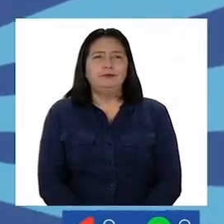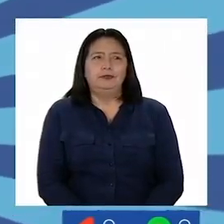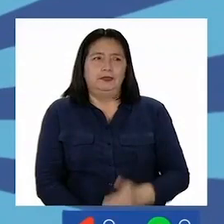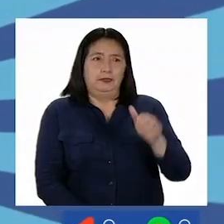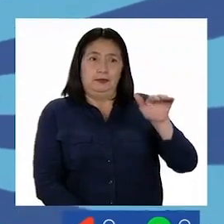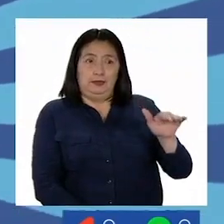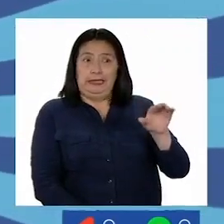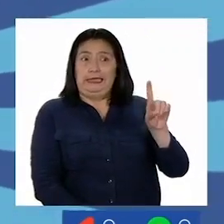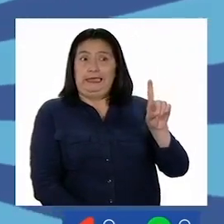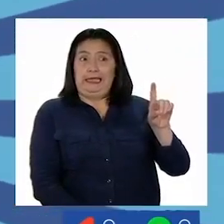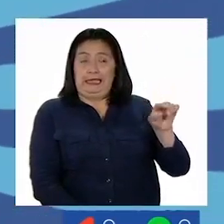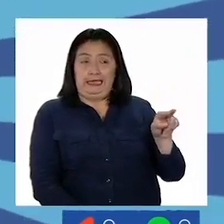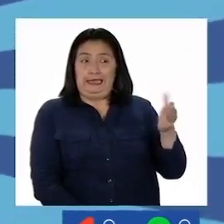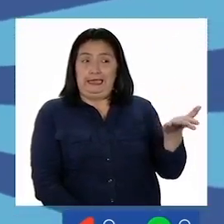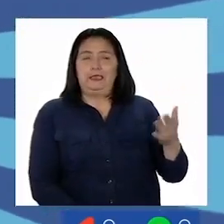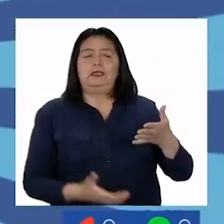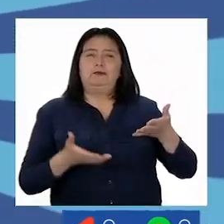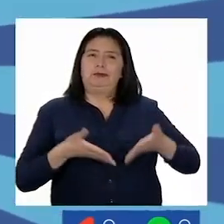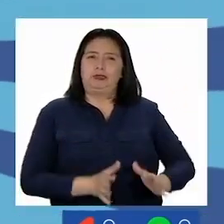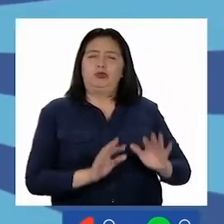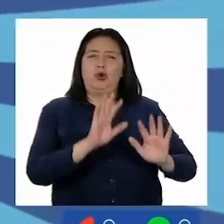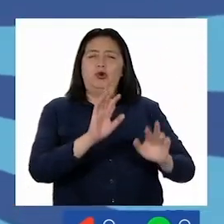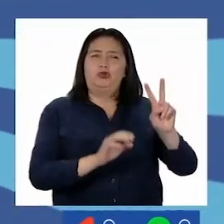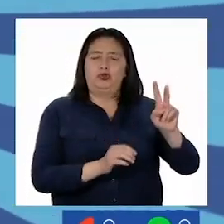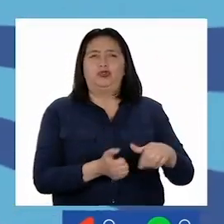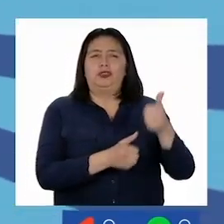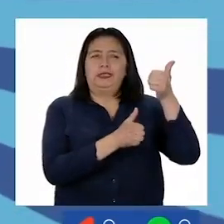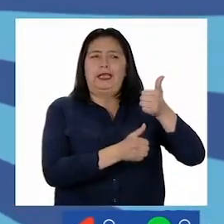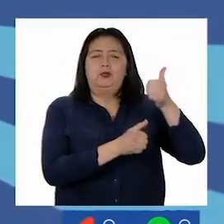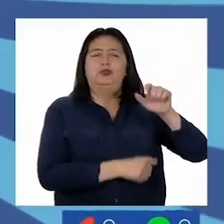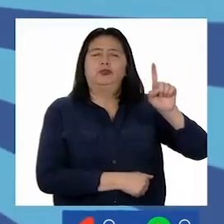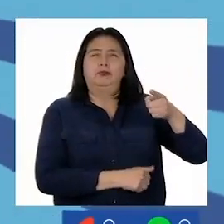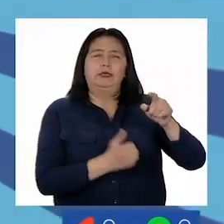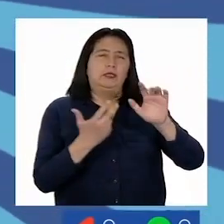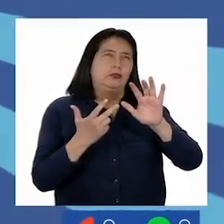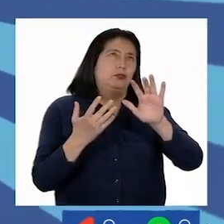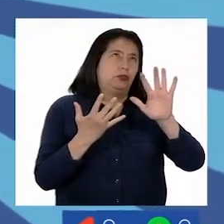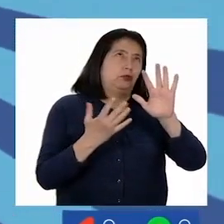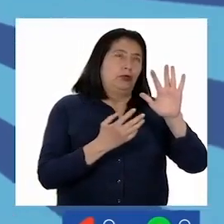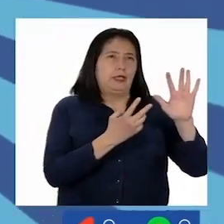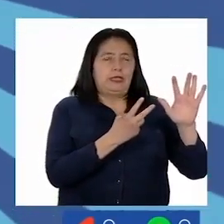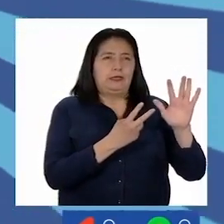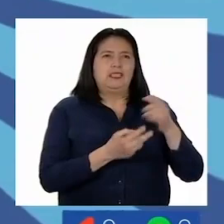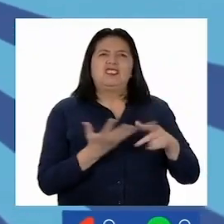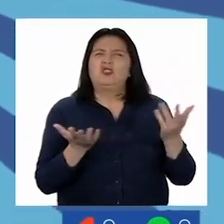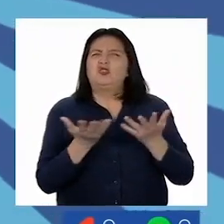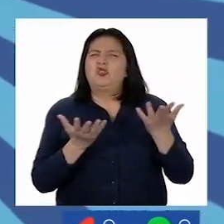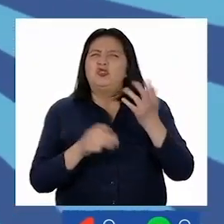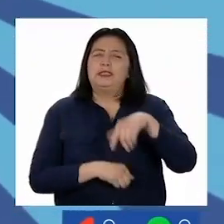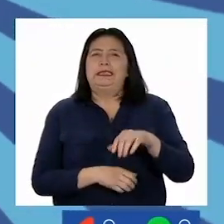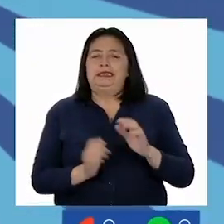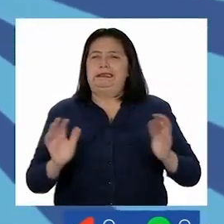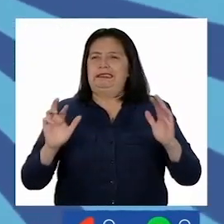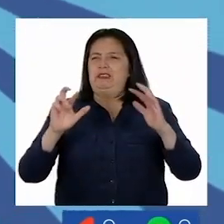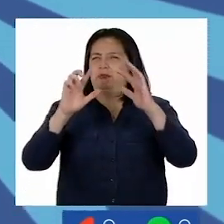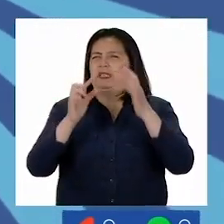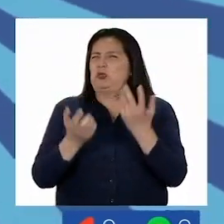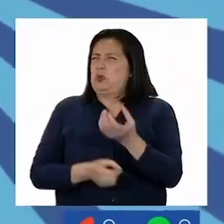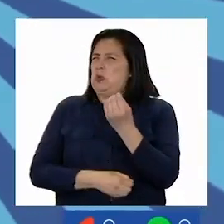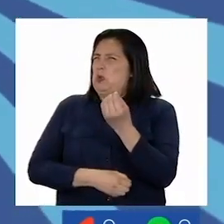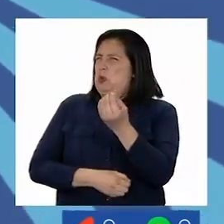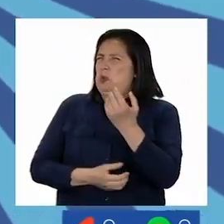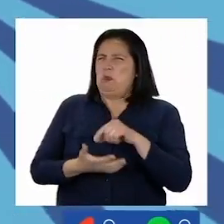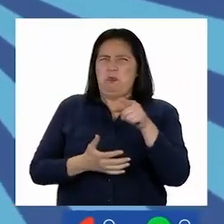Daniel Alcides Carrión nació un 12 de agosto de 1857 en Cerro de Pasco. Se preguntarán, ¿por qué